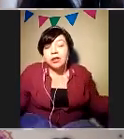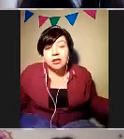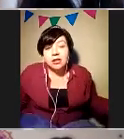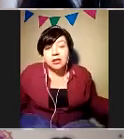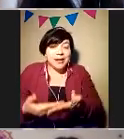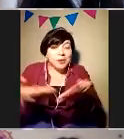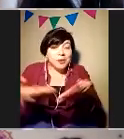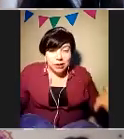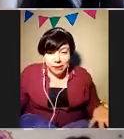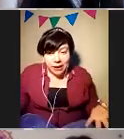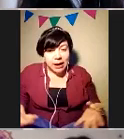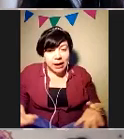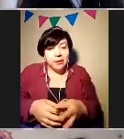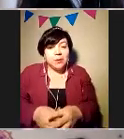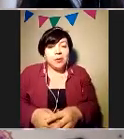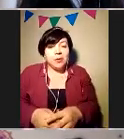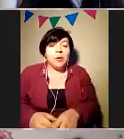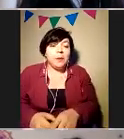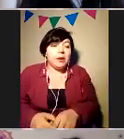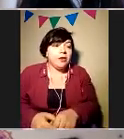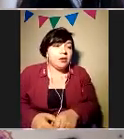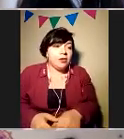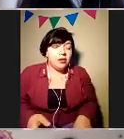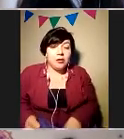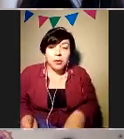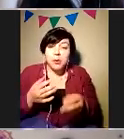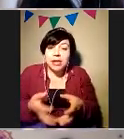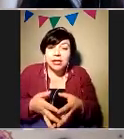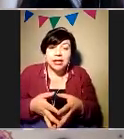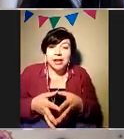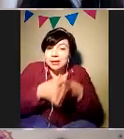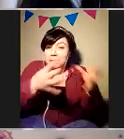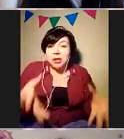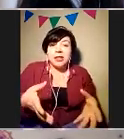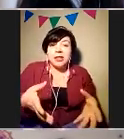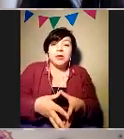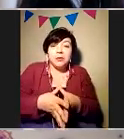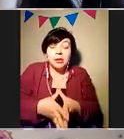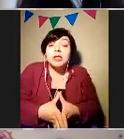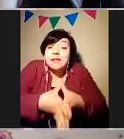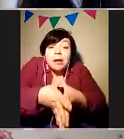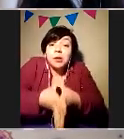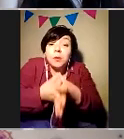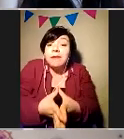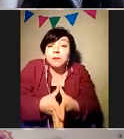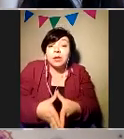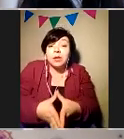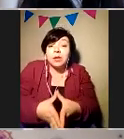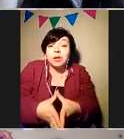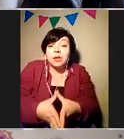a ciertos acuerdos con los que dicen, tienen múltiples capas, como dijimos, pero aún así gastan millones de pesos en un vestido que se van a poner una